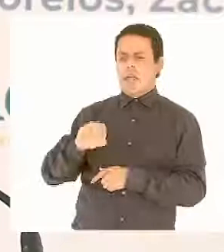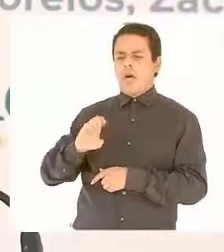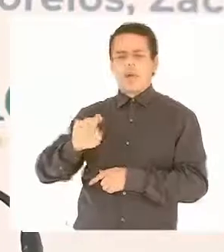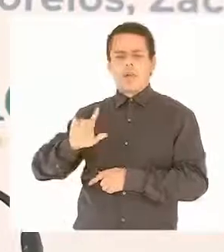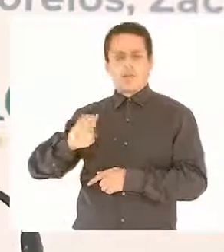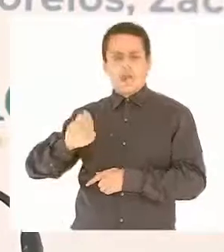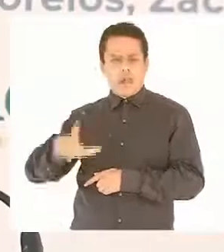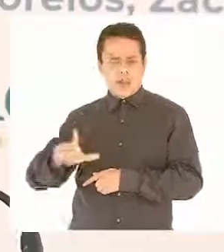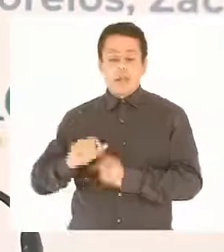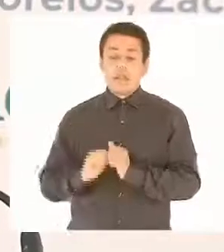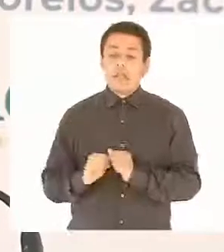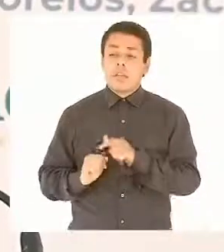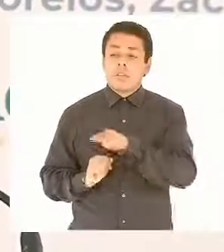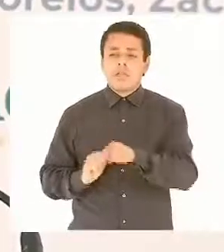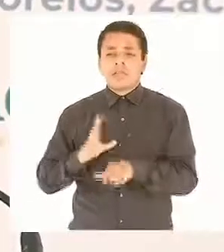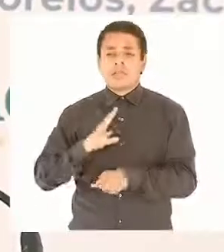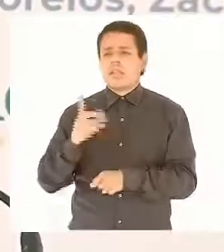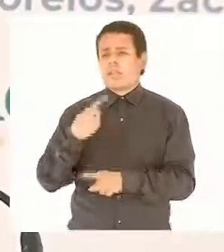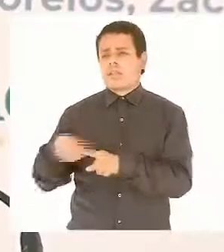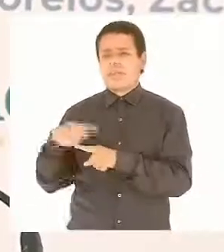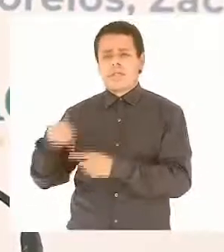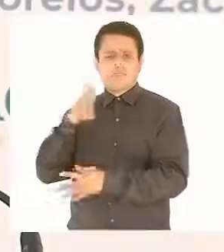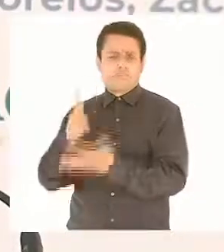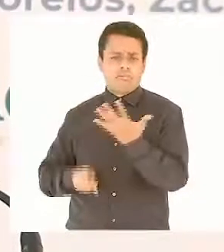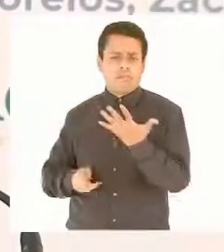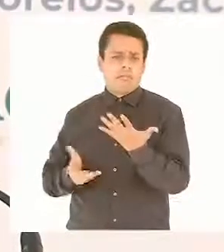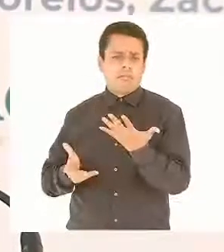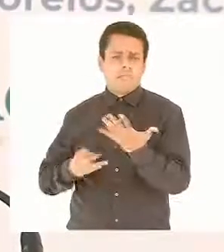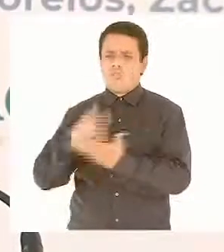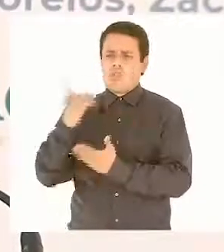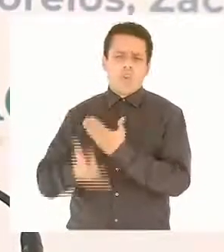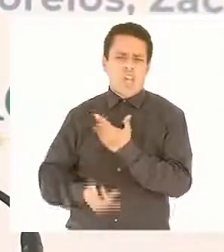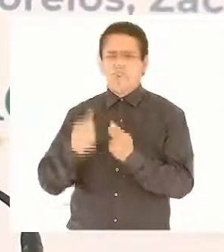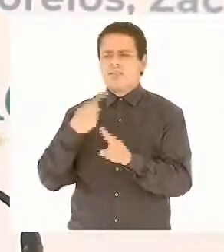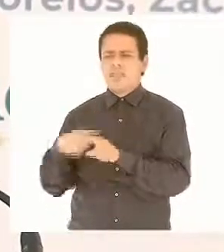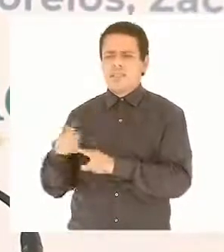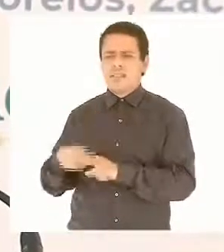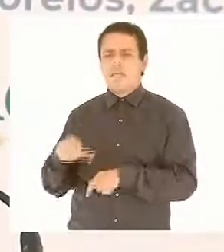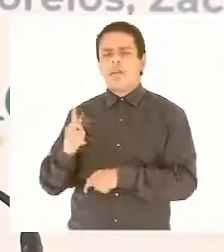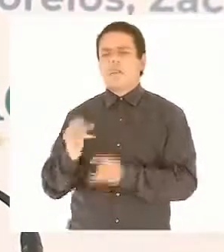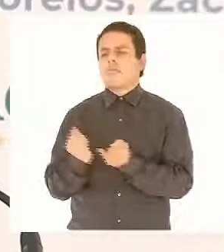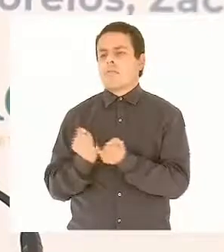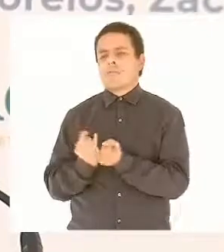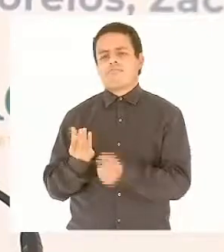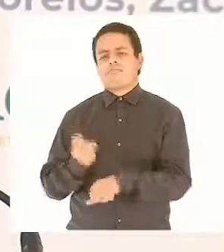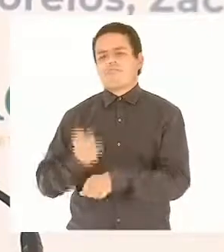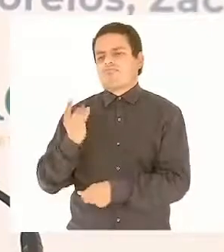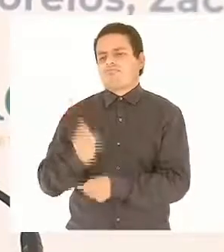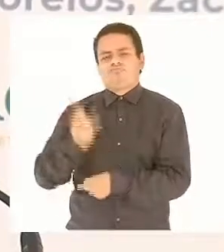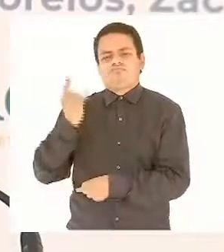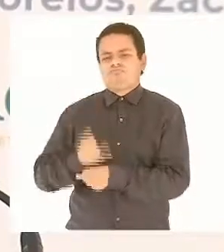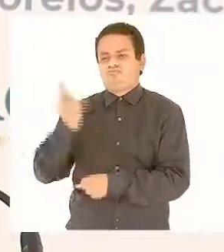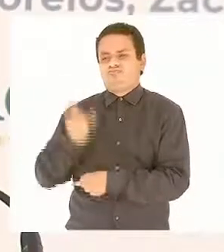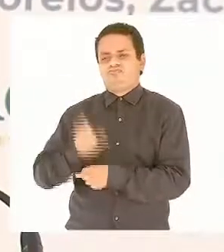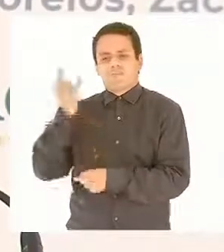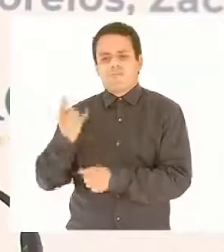habían muchos programas y también mucha simulación,